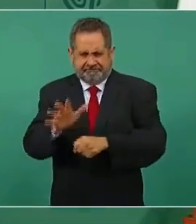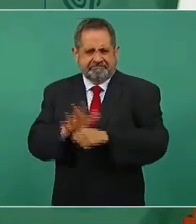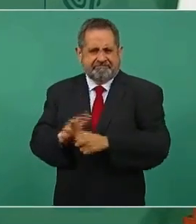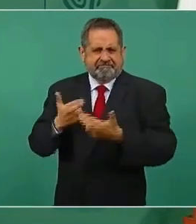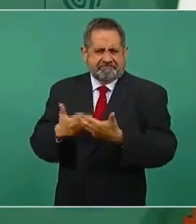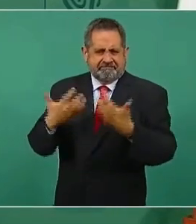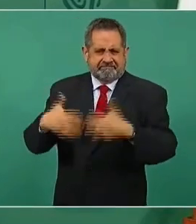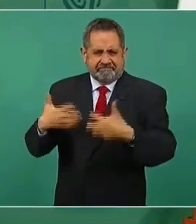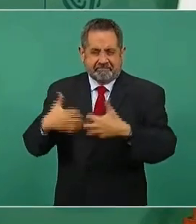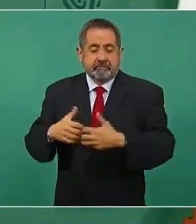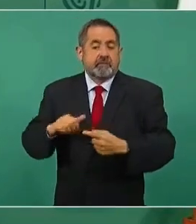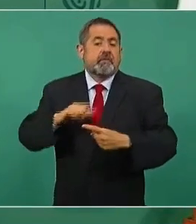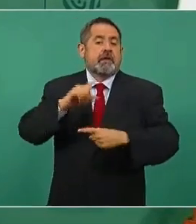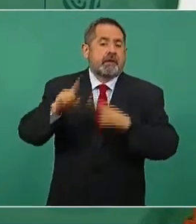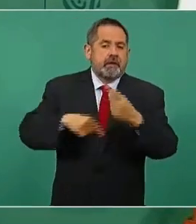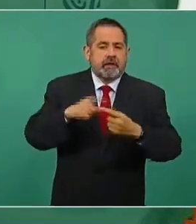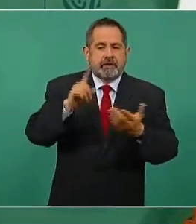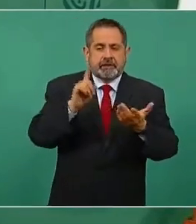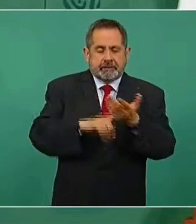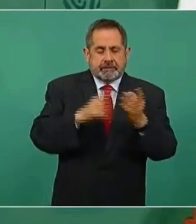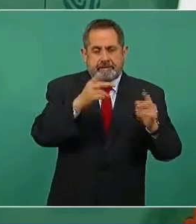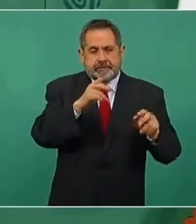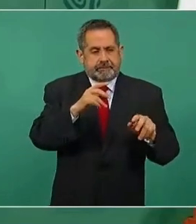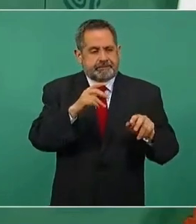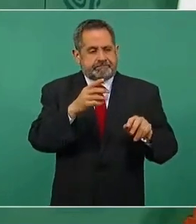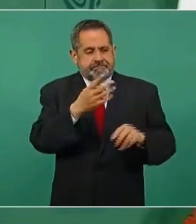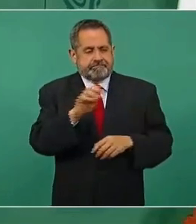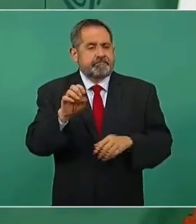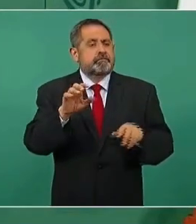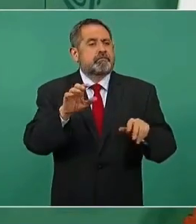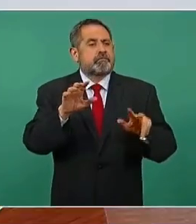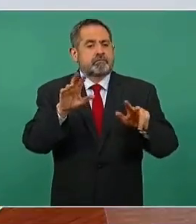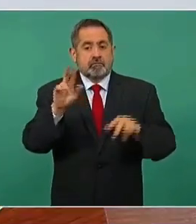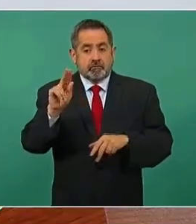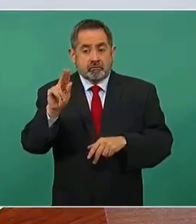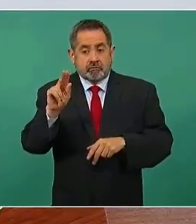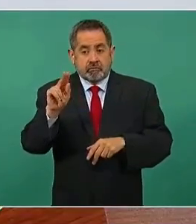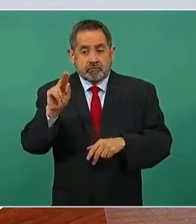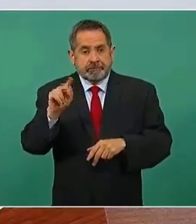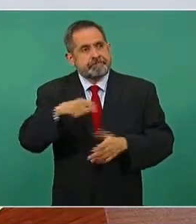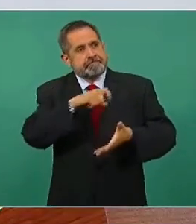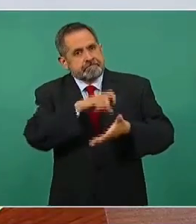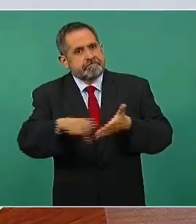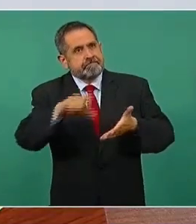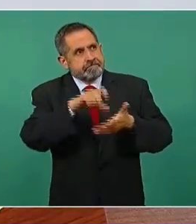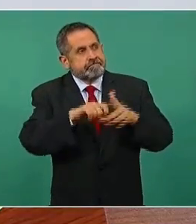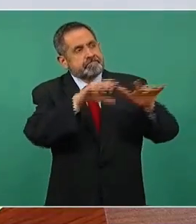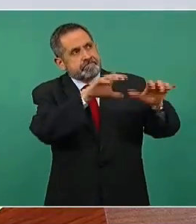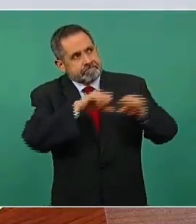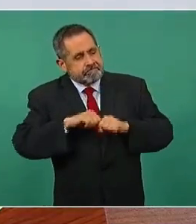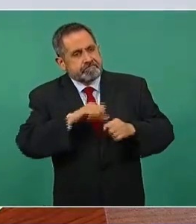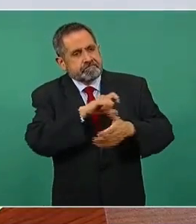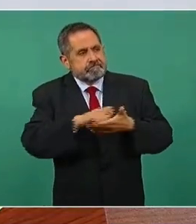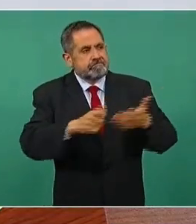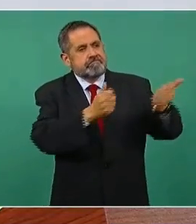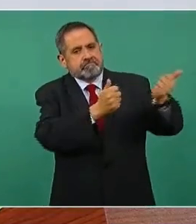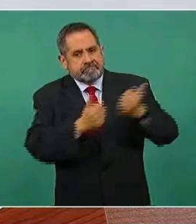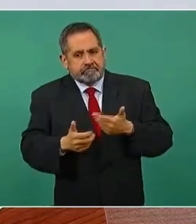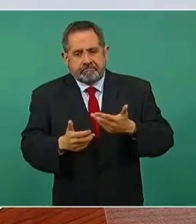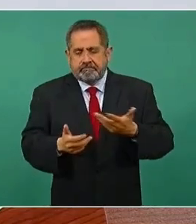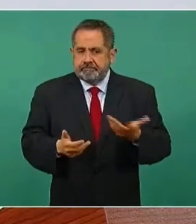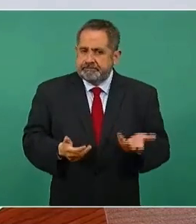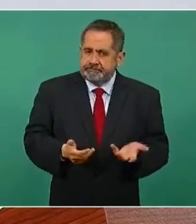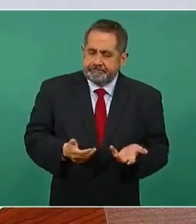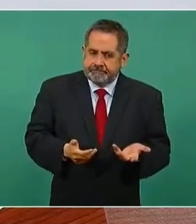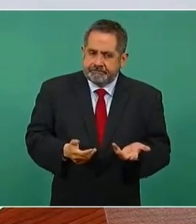A partir de los años 80 hasta la fecha compramos los combustibles. Por